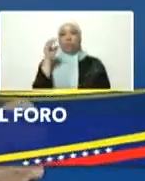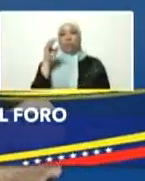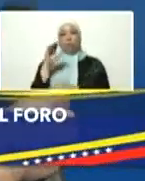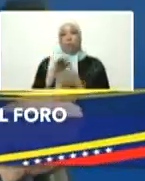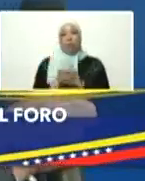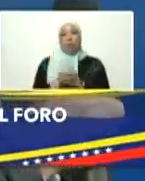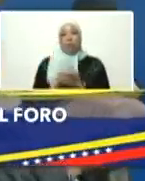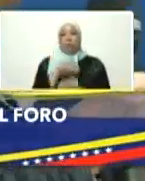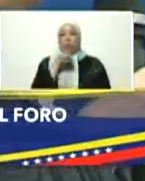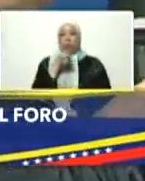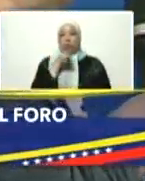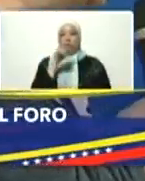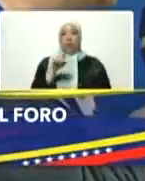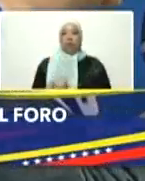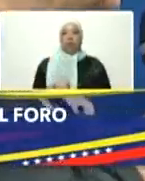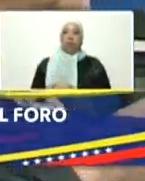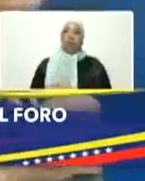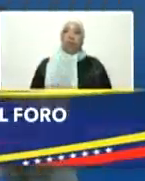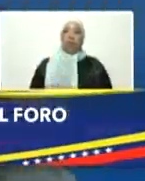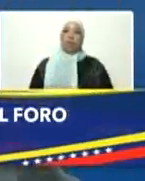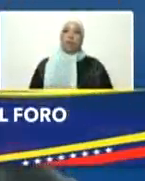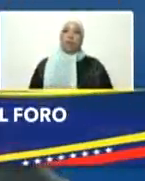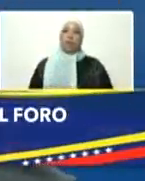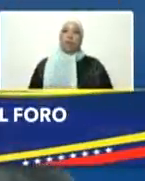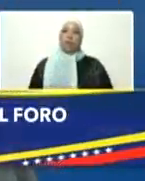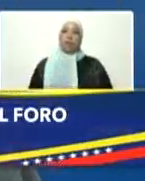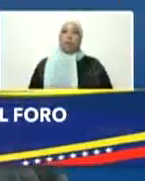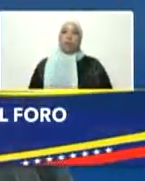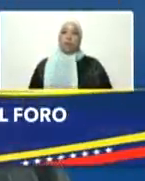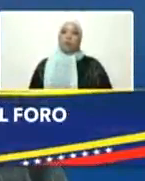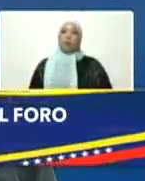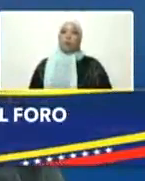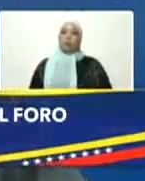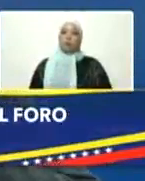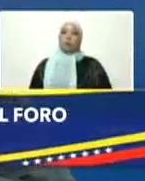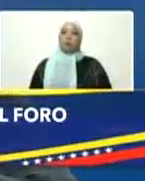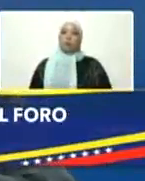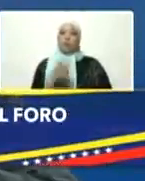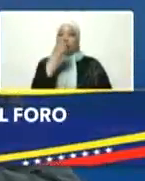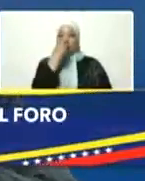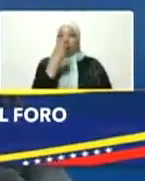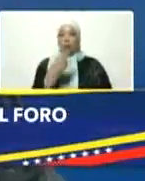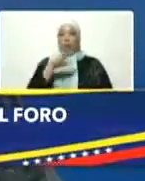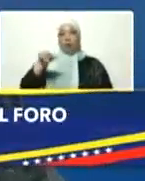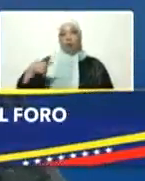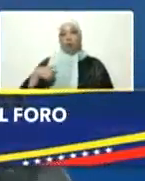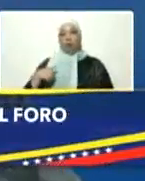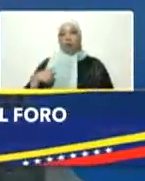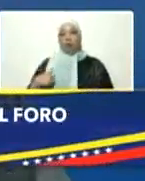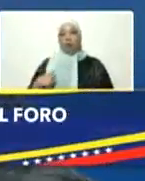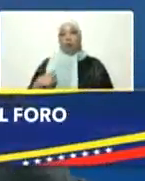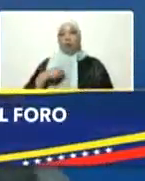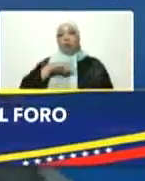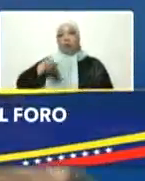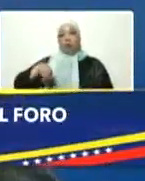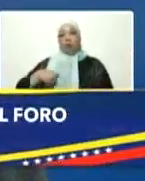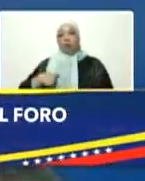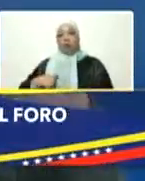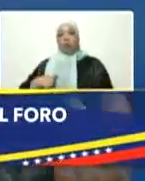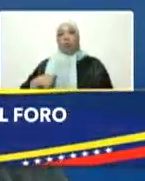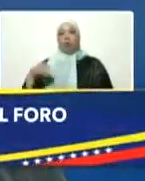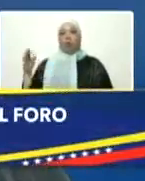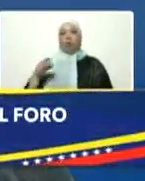Valente y a tantos amigos y amigas que estáis hoy aquí por la invitación, porque para nosotros y nosotras venir ahora aquí